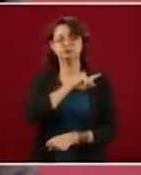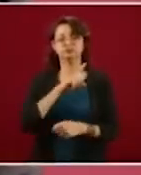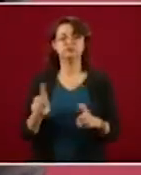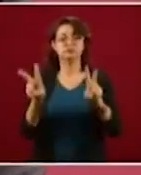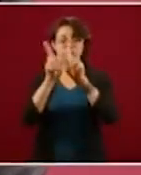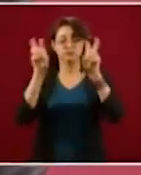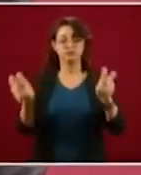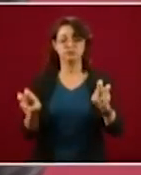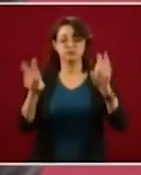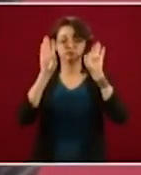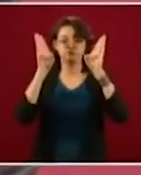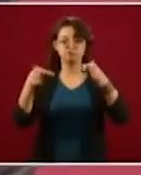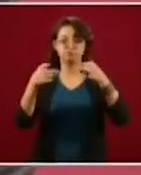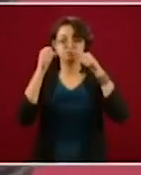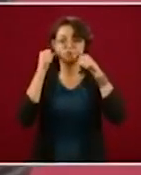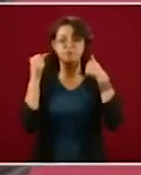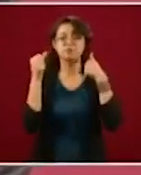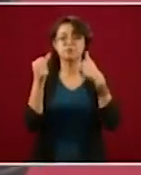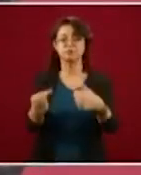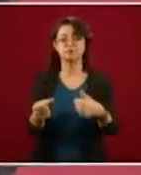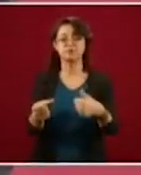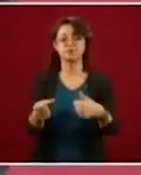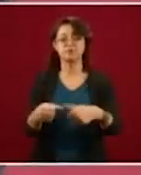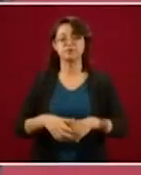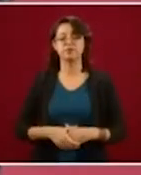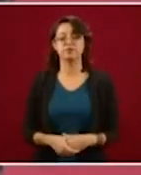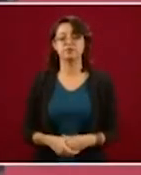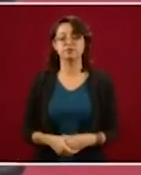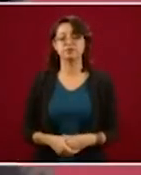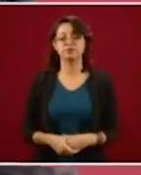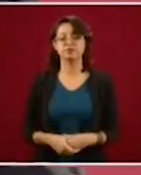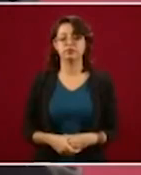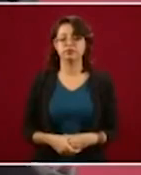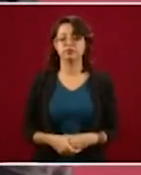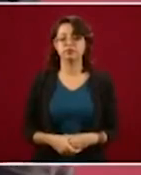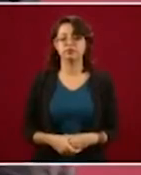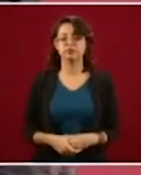este problema